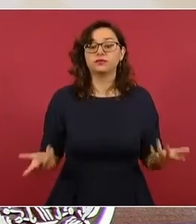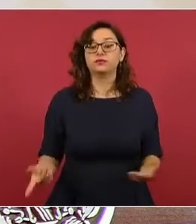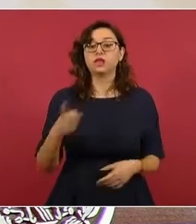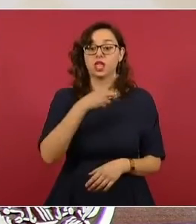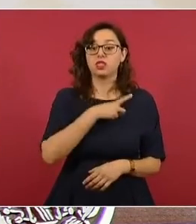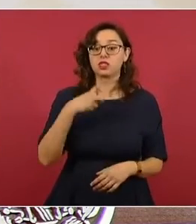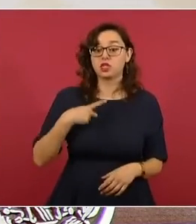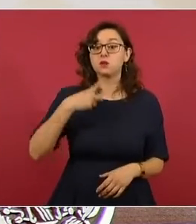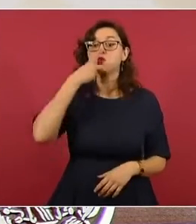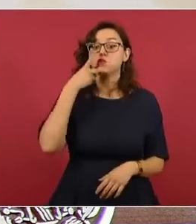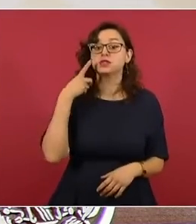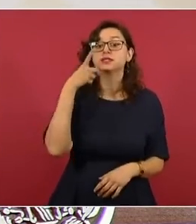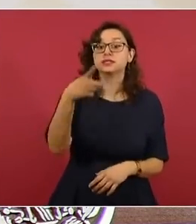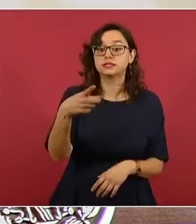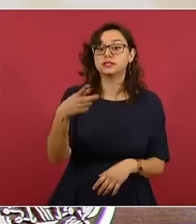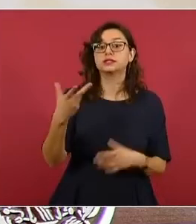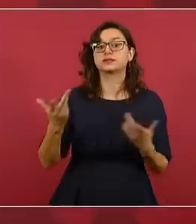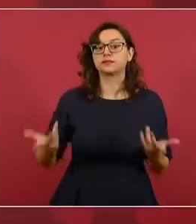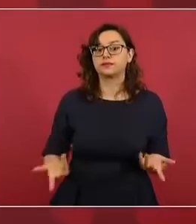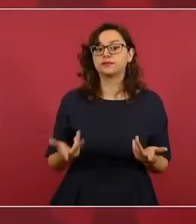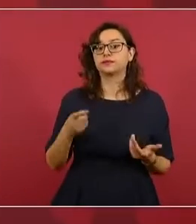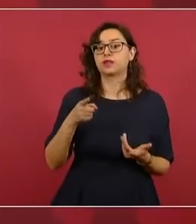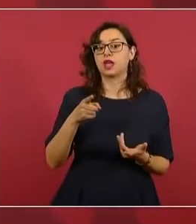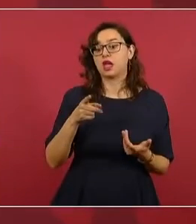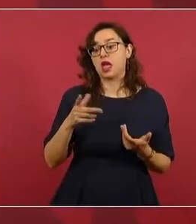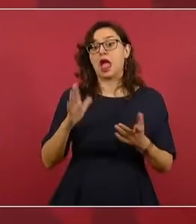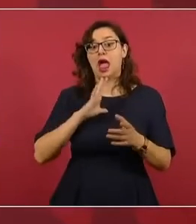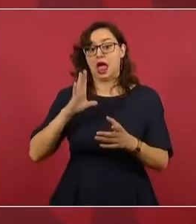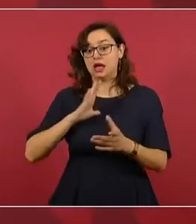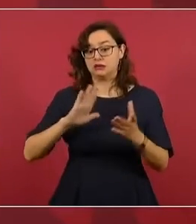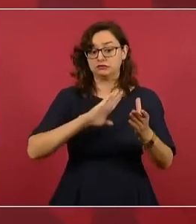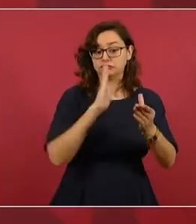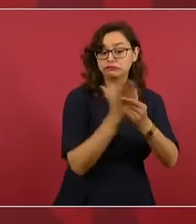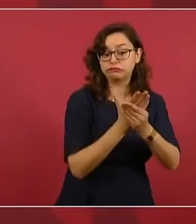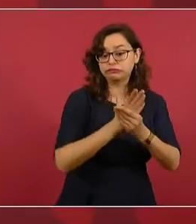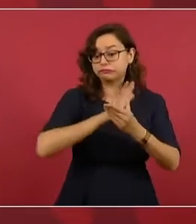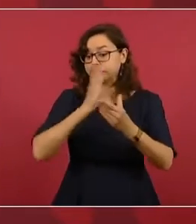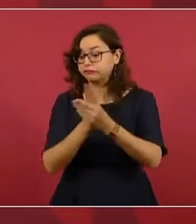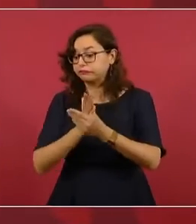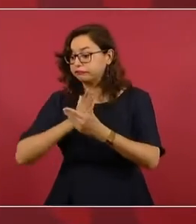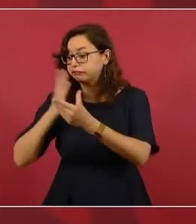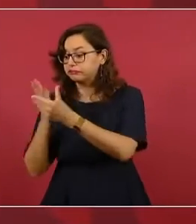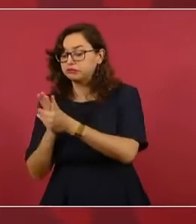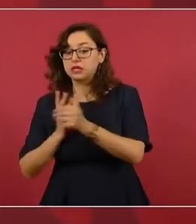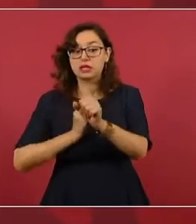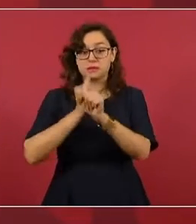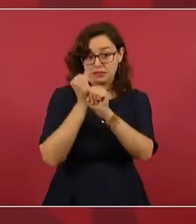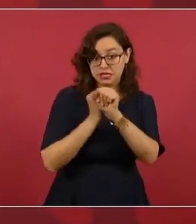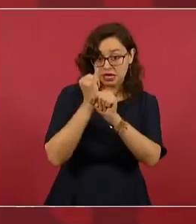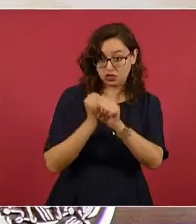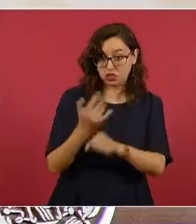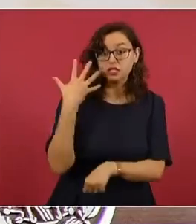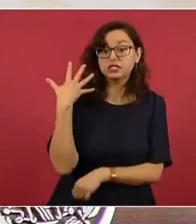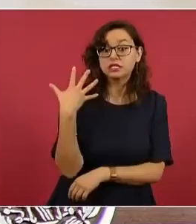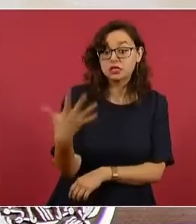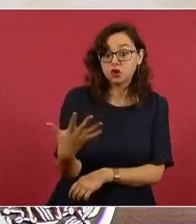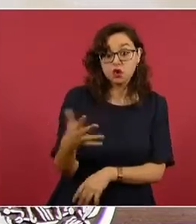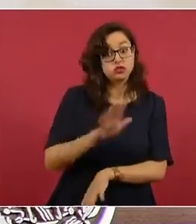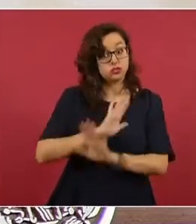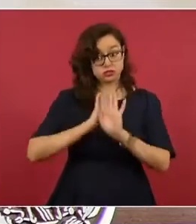de México y también en la Ciudad de México aún están abiertas.